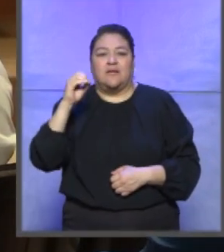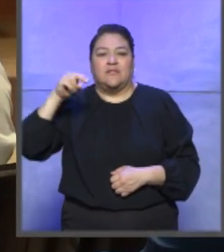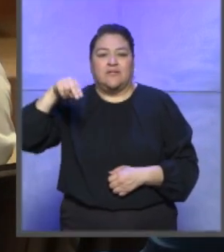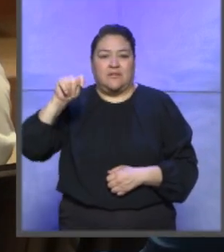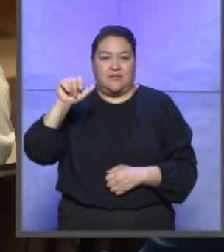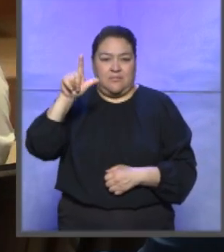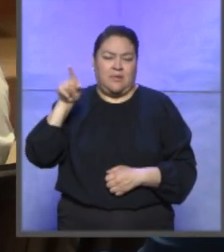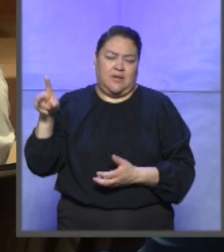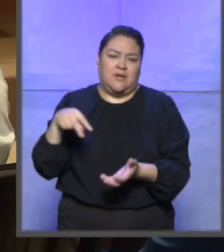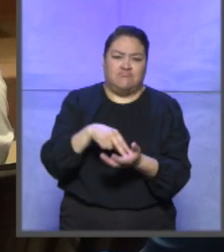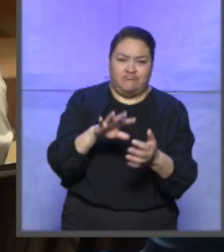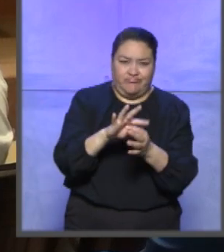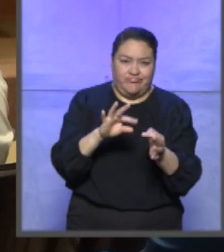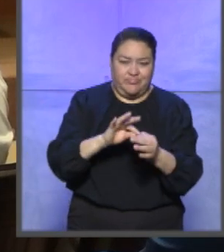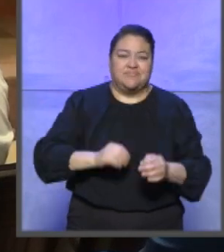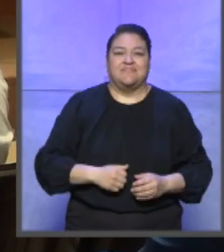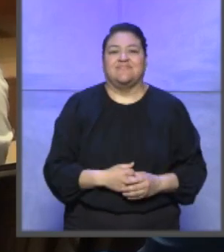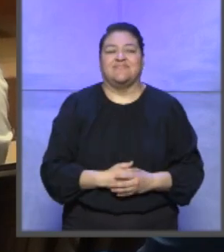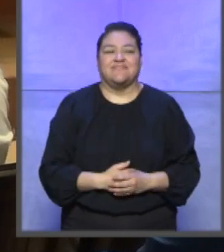Chuntalpa, quien nos dirigirá un mensaje.